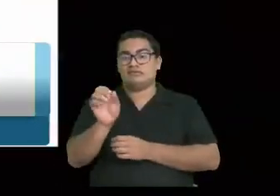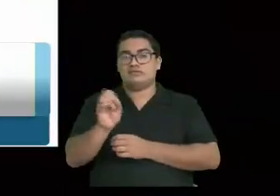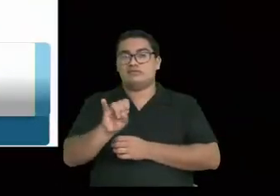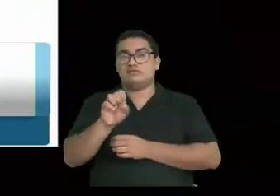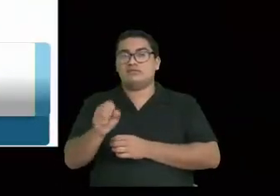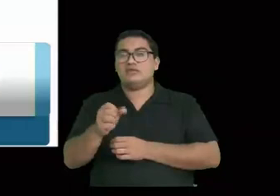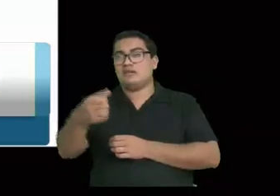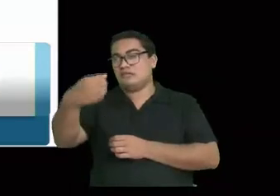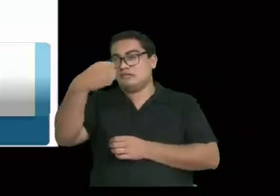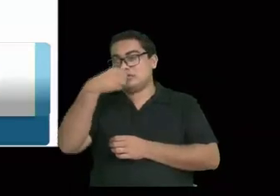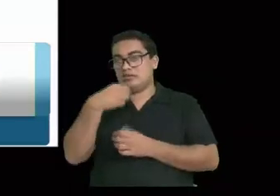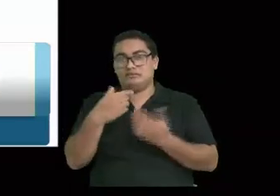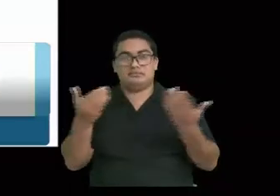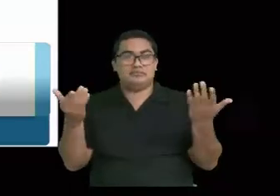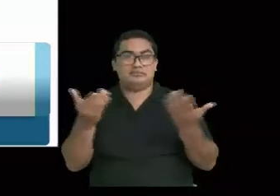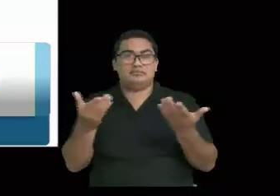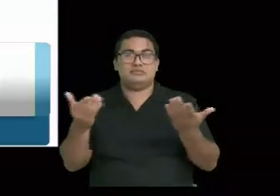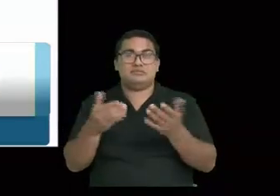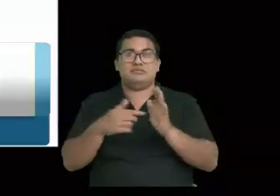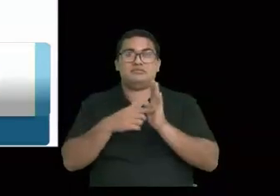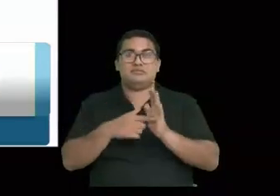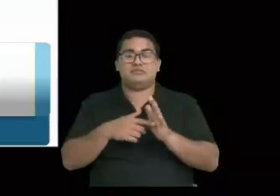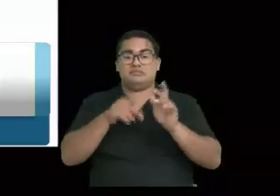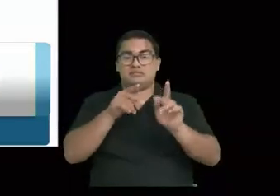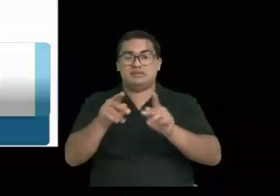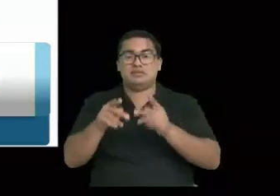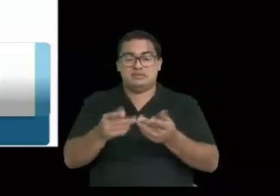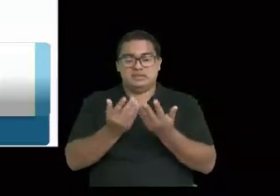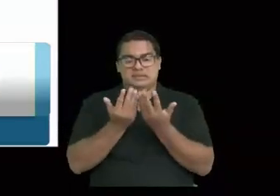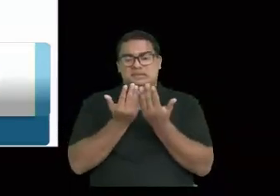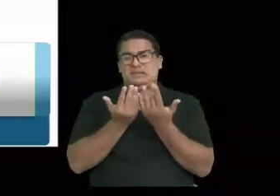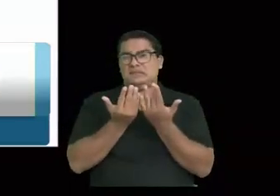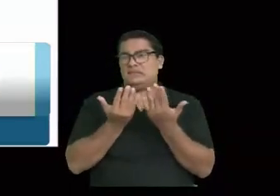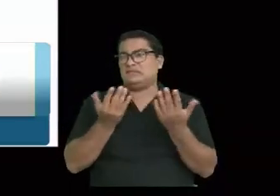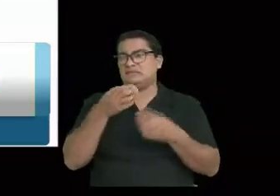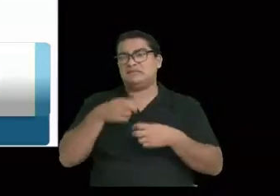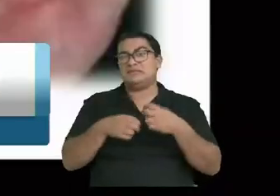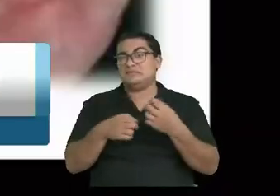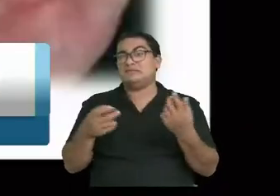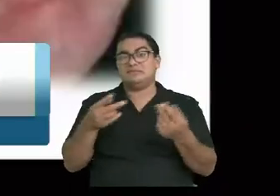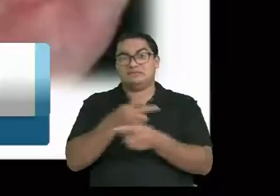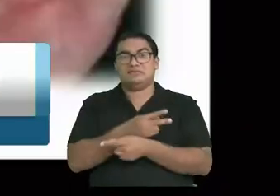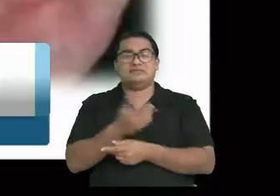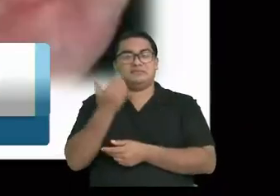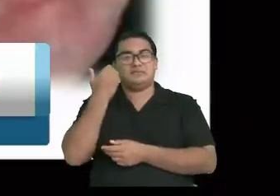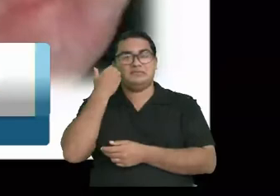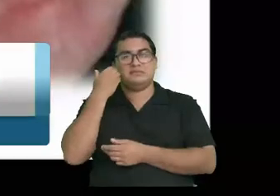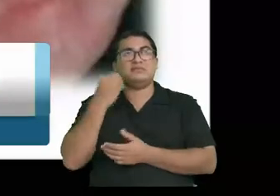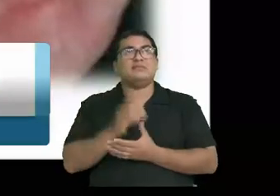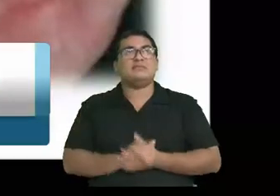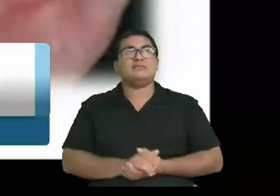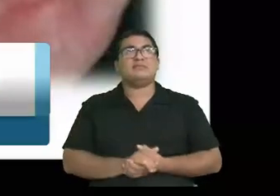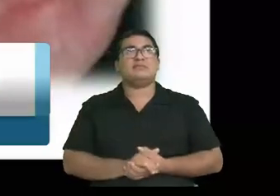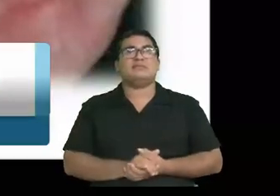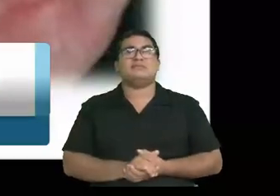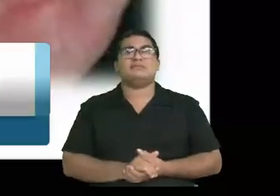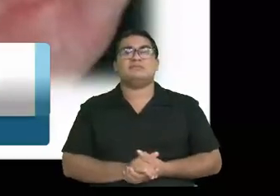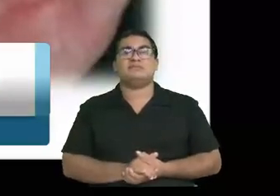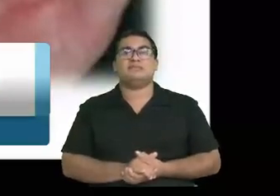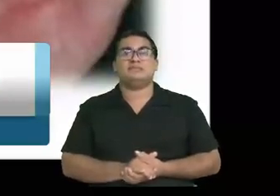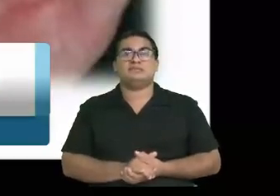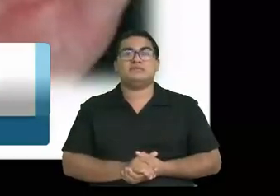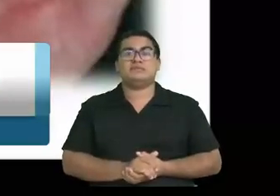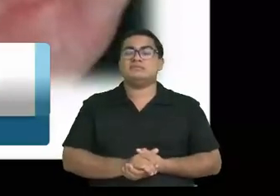el tratamiento? Si una persona está manifestando esta gravedad de la enfermedad o del trastorno, doctora, ¿qué es lo